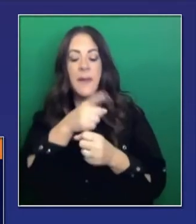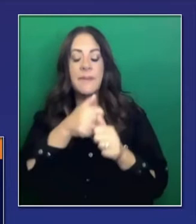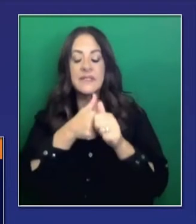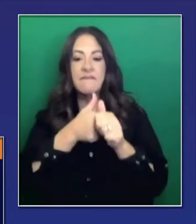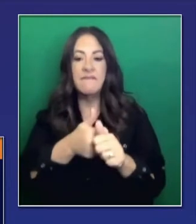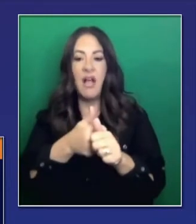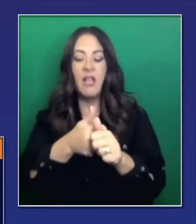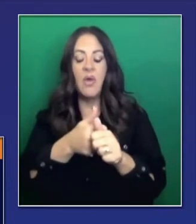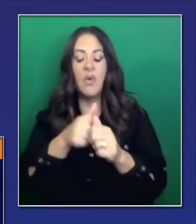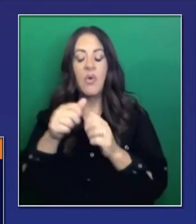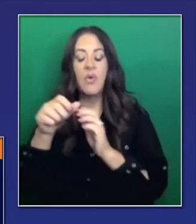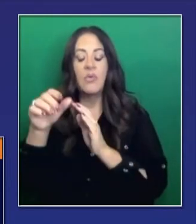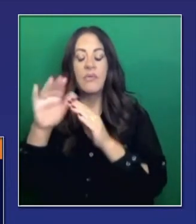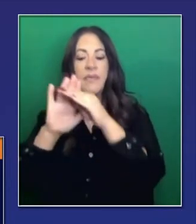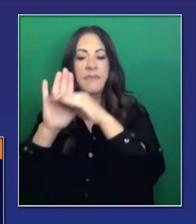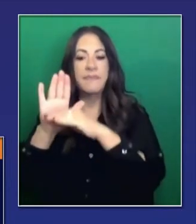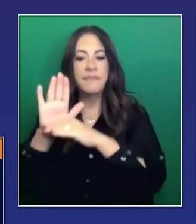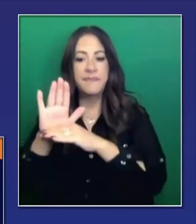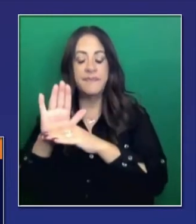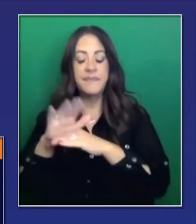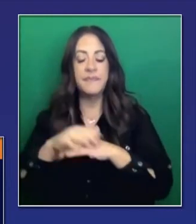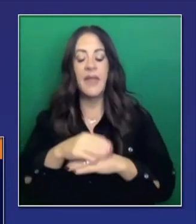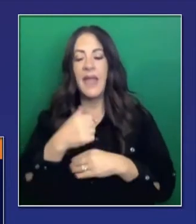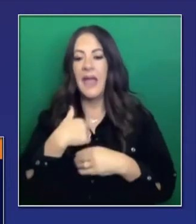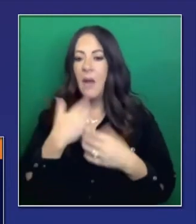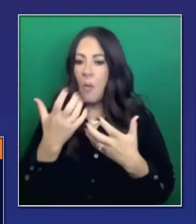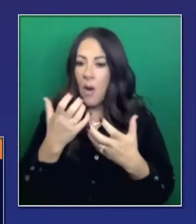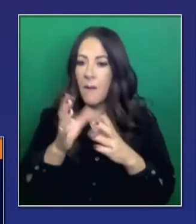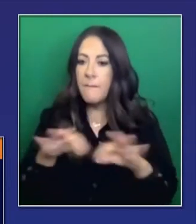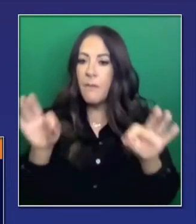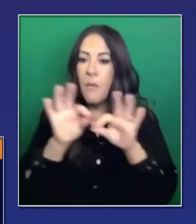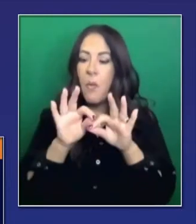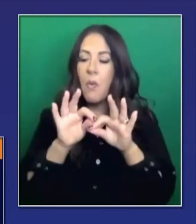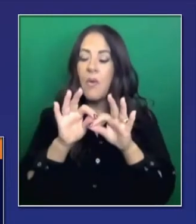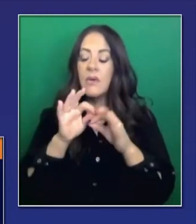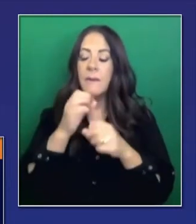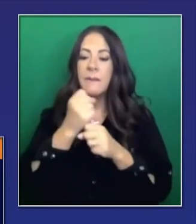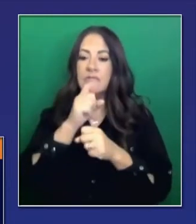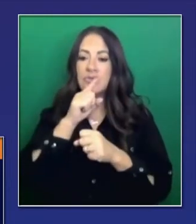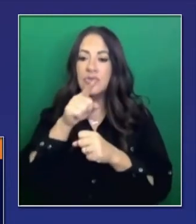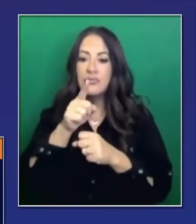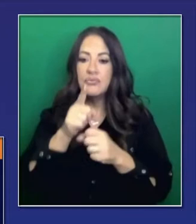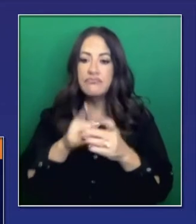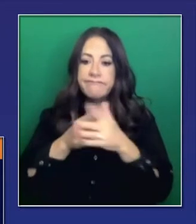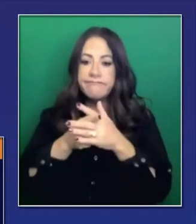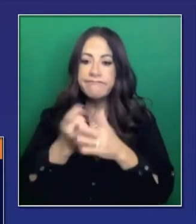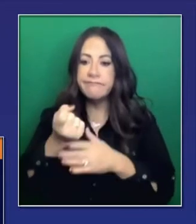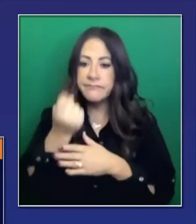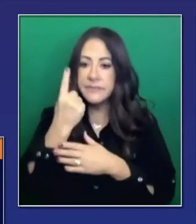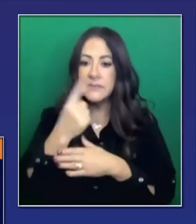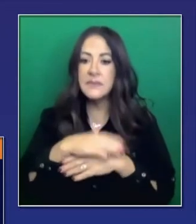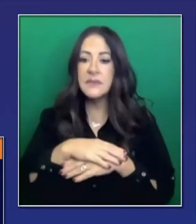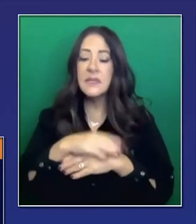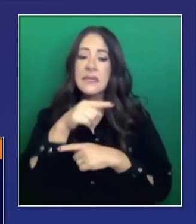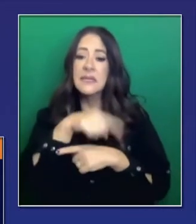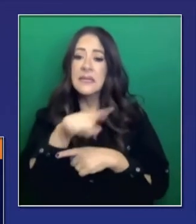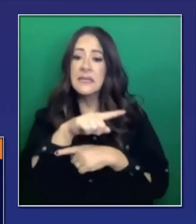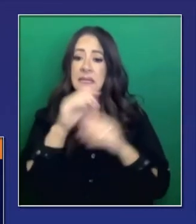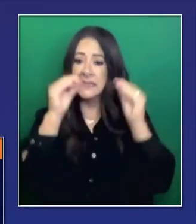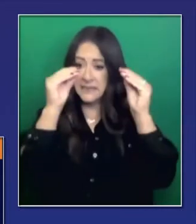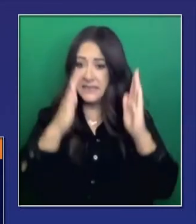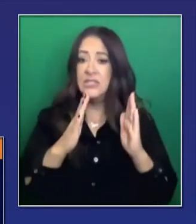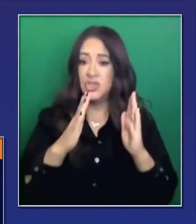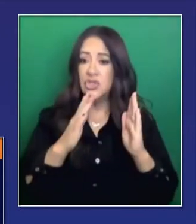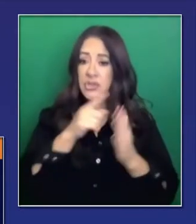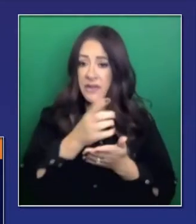escuelas para guiar su reapertura. Y quiero reconocer esto con maestros. Creo que ellos se merecen